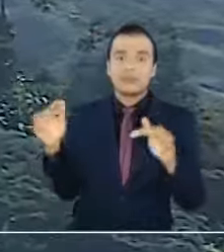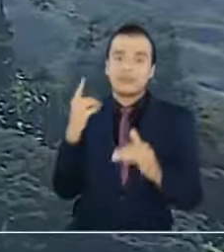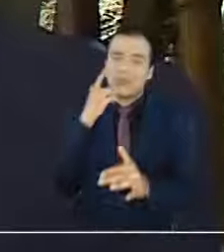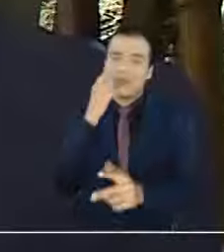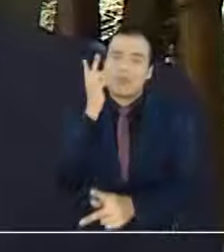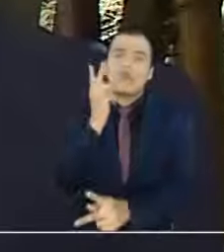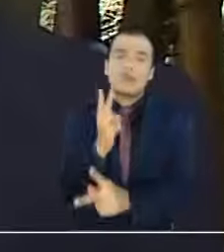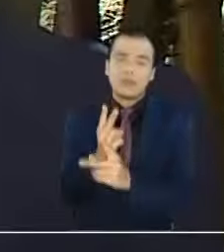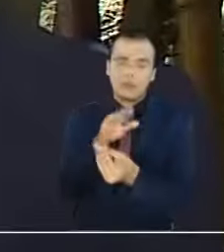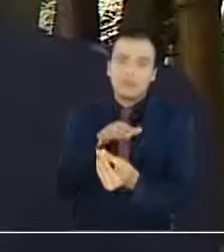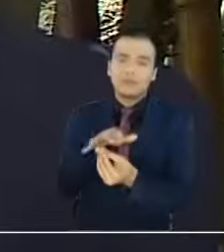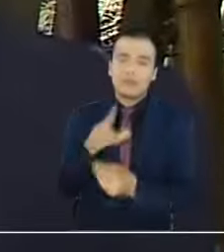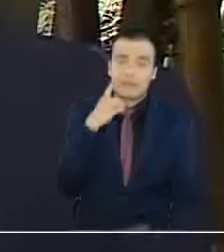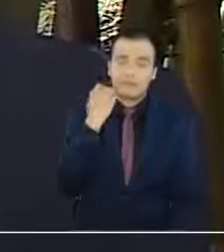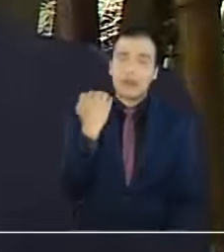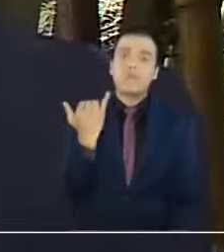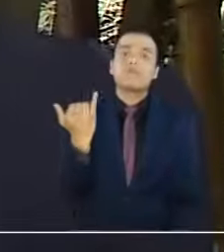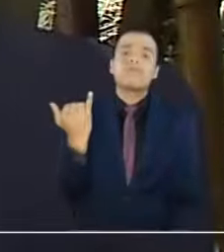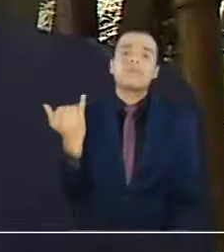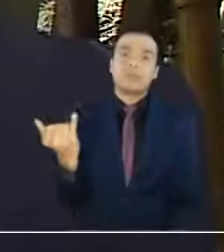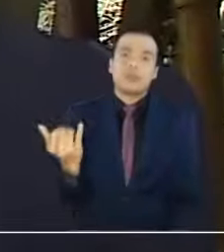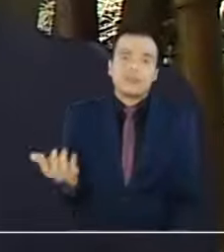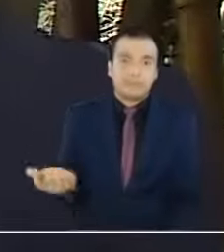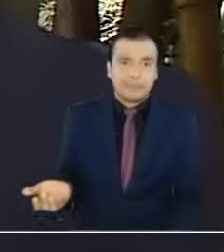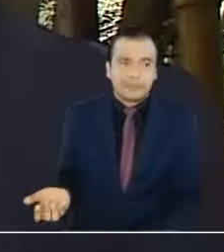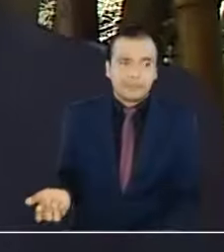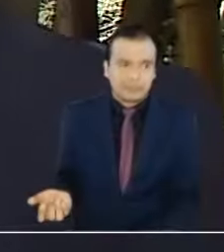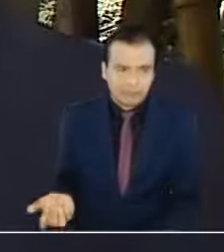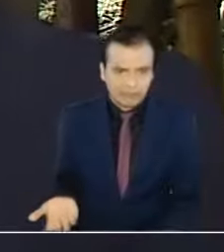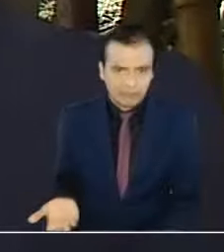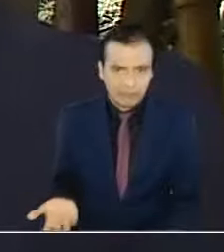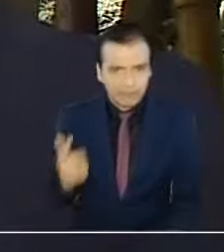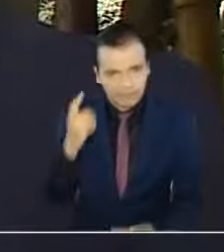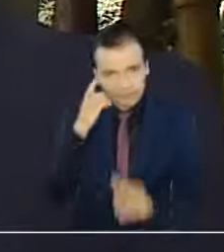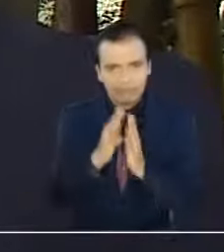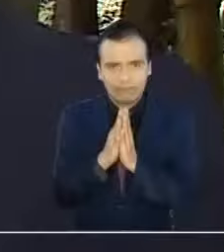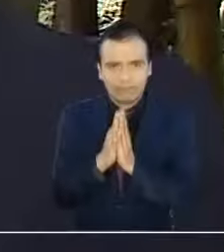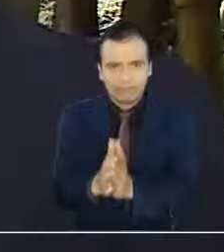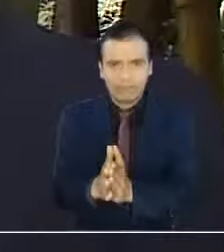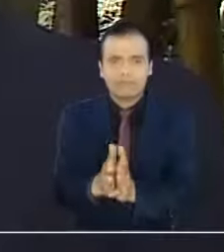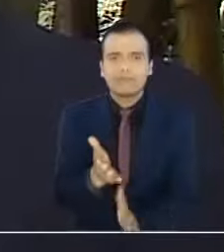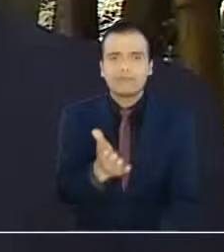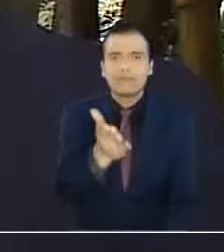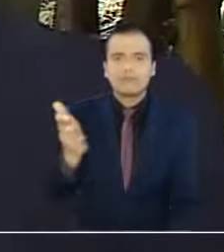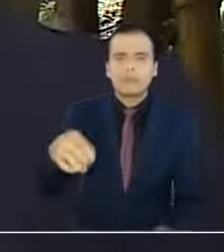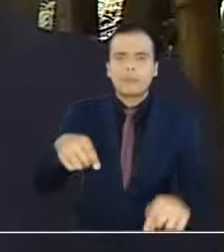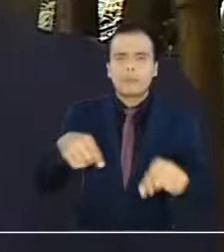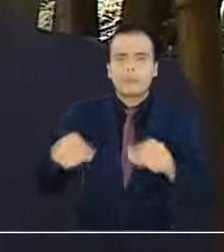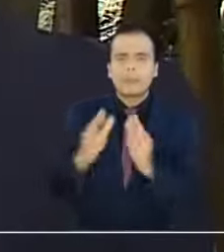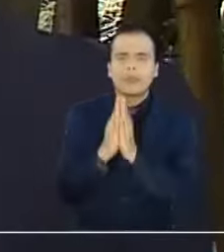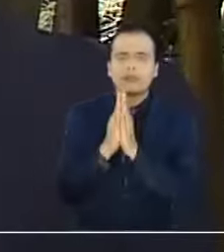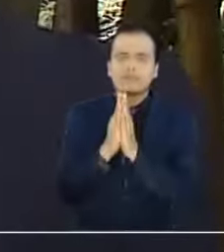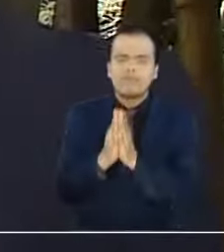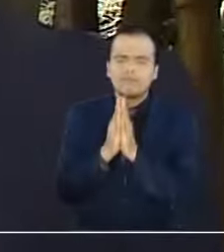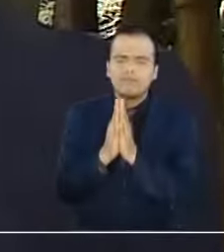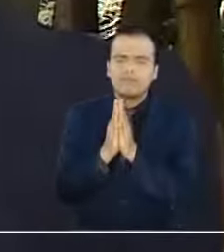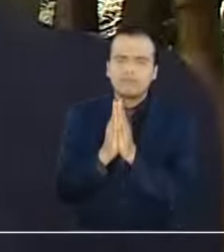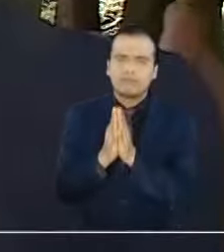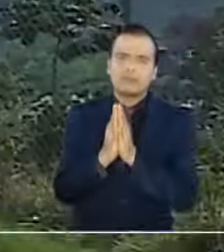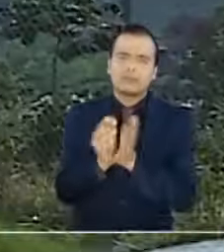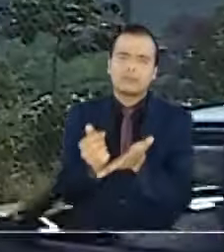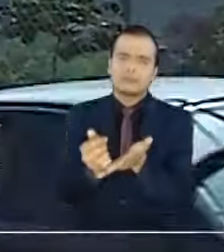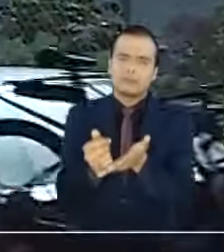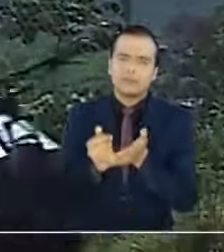ladrones hemos pedido encarecidamente a las autoridades por favor por favor nos colaboren